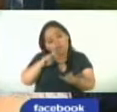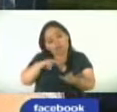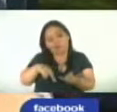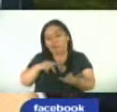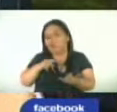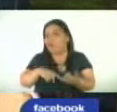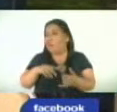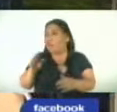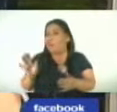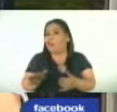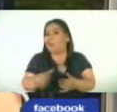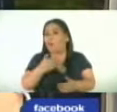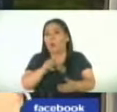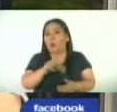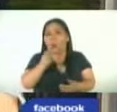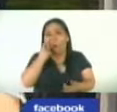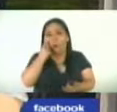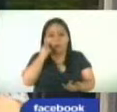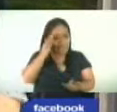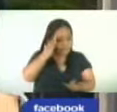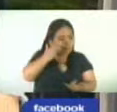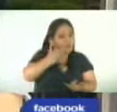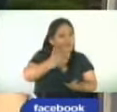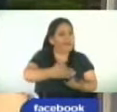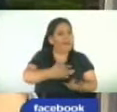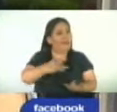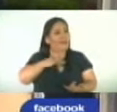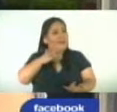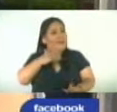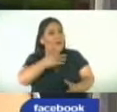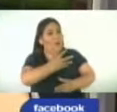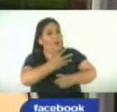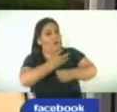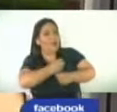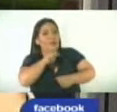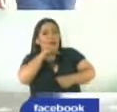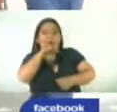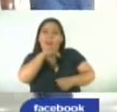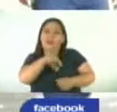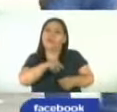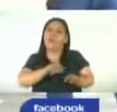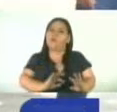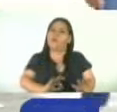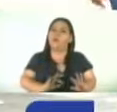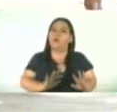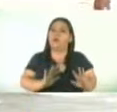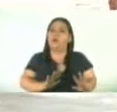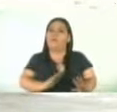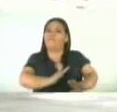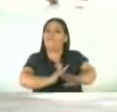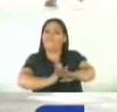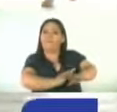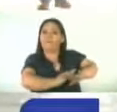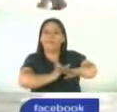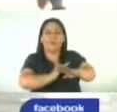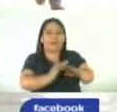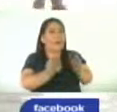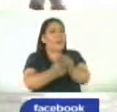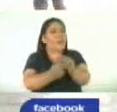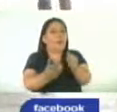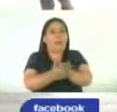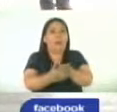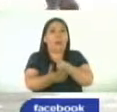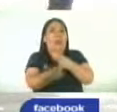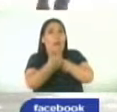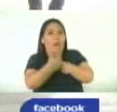prefirió ser cuidadosa y su desconfianza ante estas plataformas asegura que le ha ayudado a evitar caer en